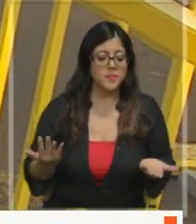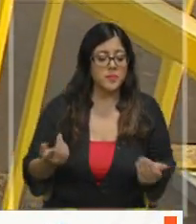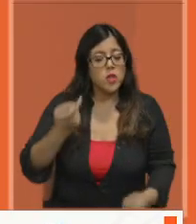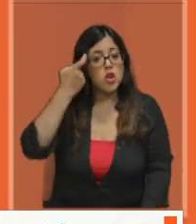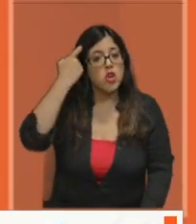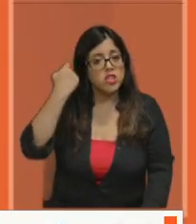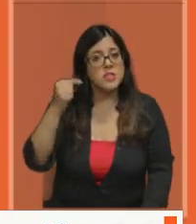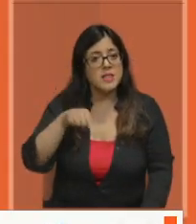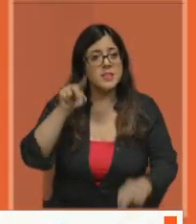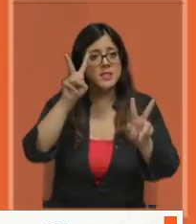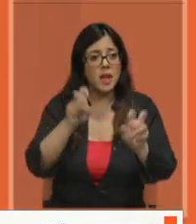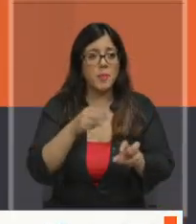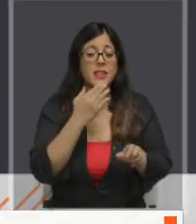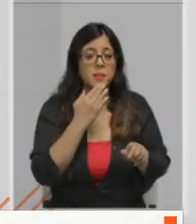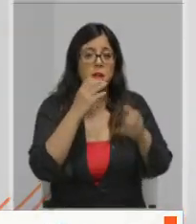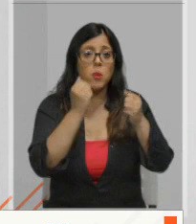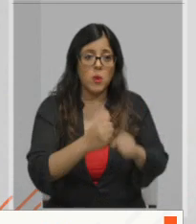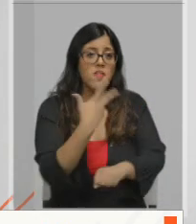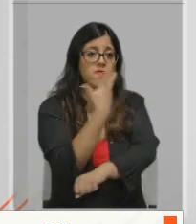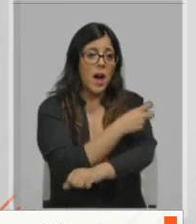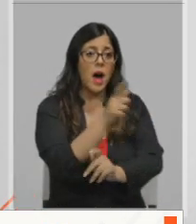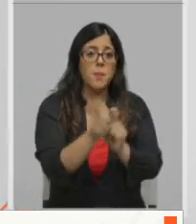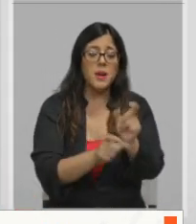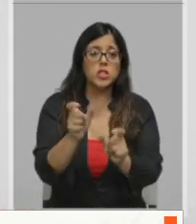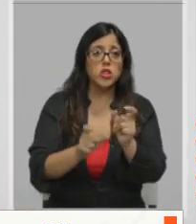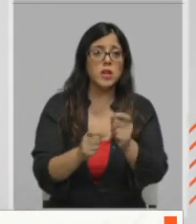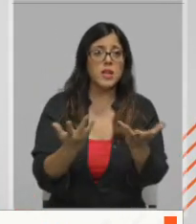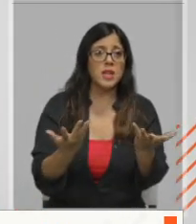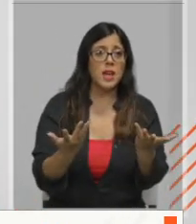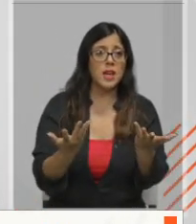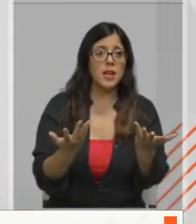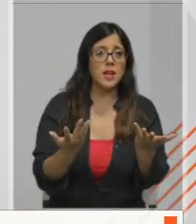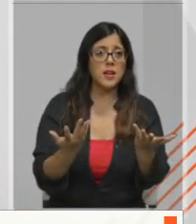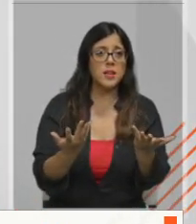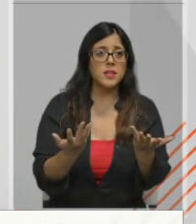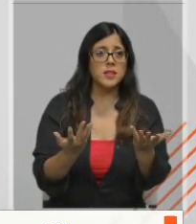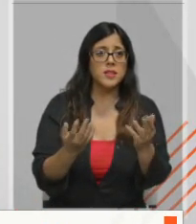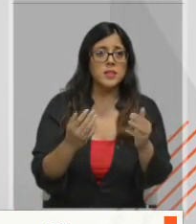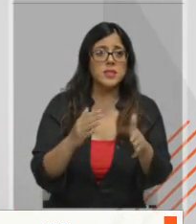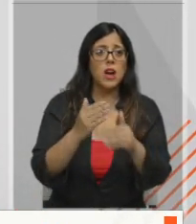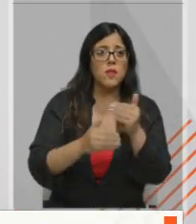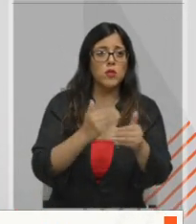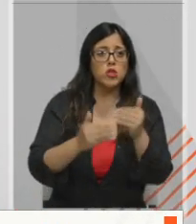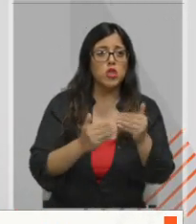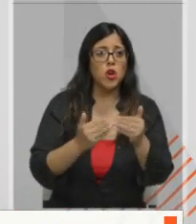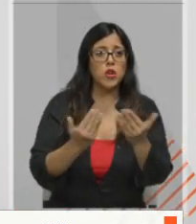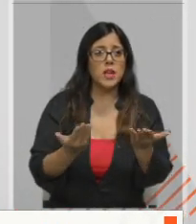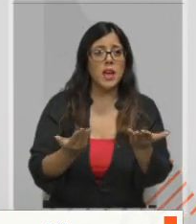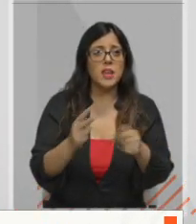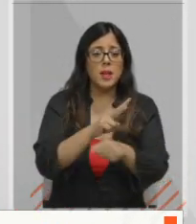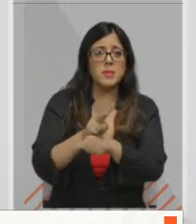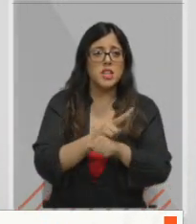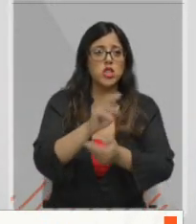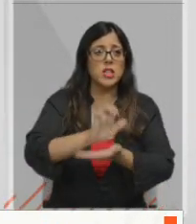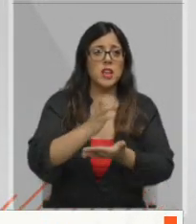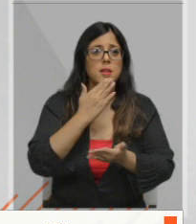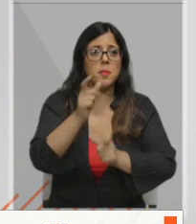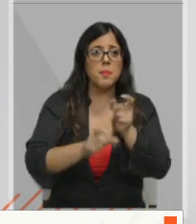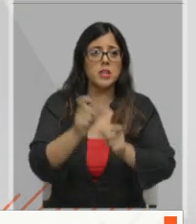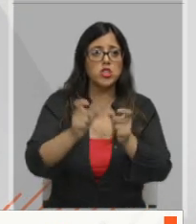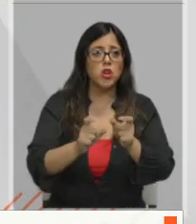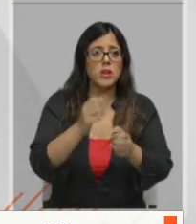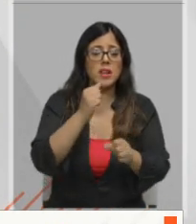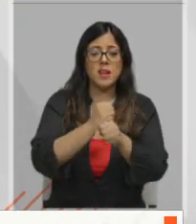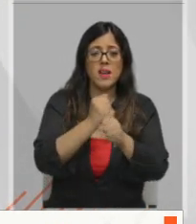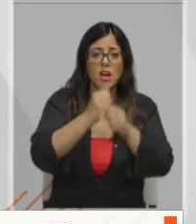conciencia de eso. También pueden vacunarse personas con funciones críticas en el Estado, personal que atiende público como trabajadores de servicios